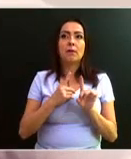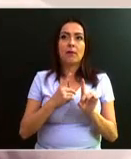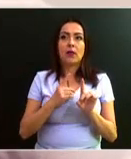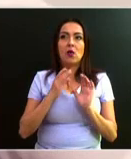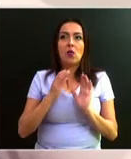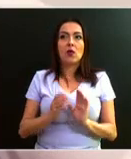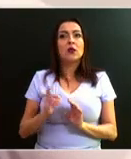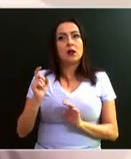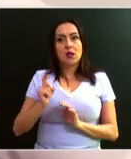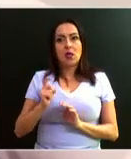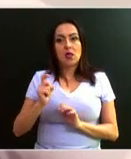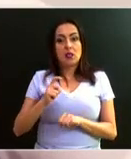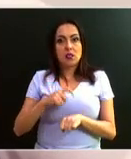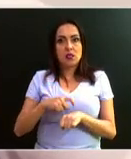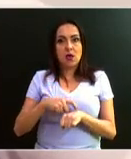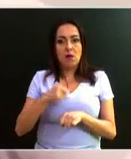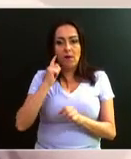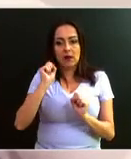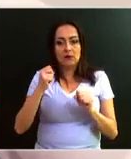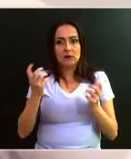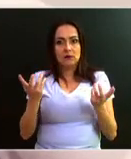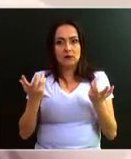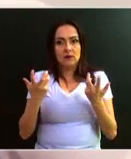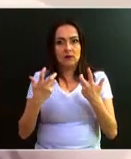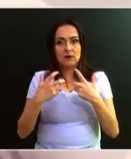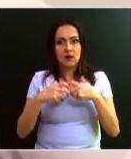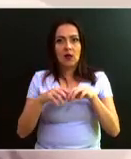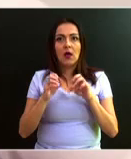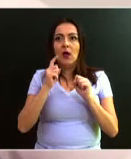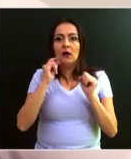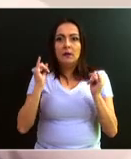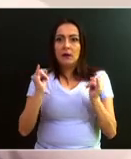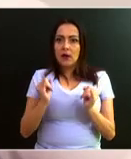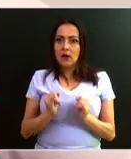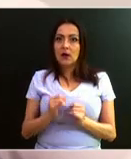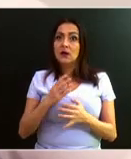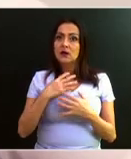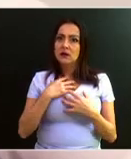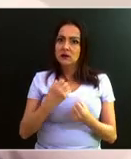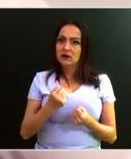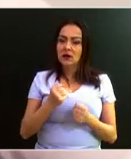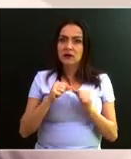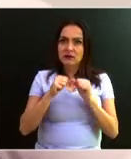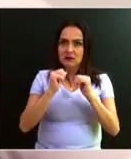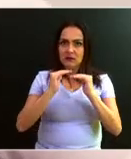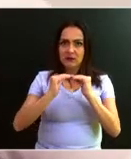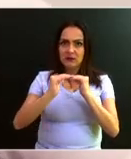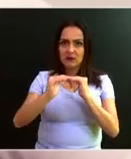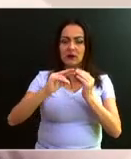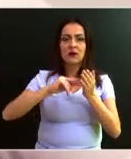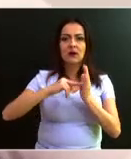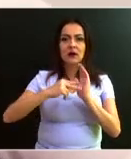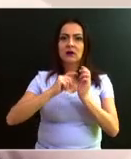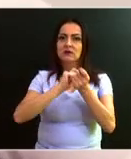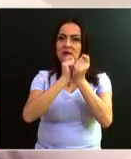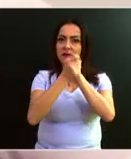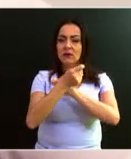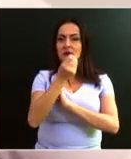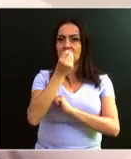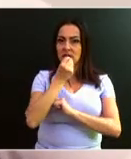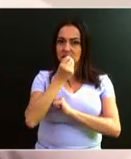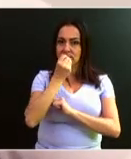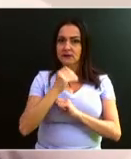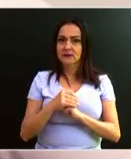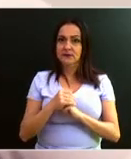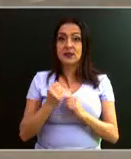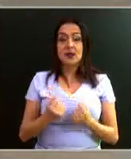cuerpo necesita tiempo para adaptarse. La pérdida de peso saludable y sostenible implica cambios en la alimentación